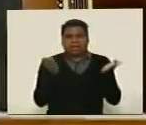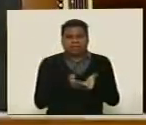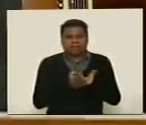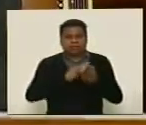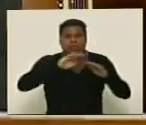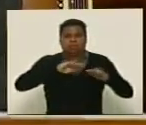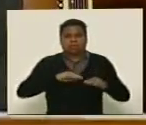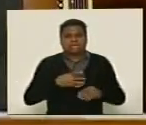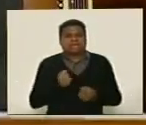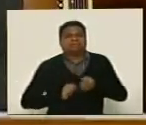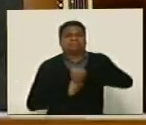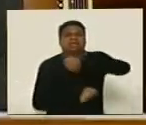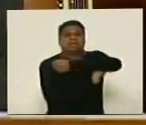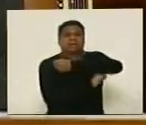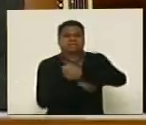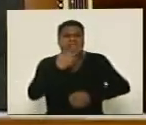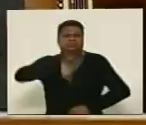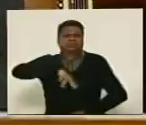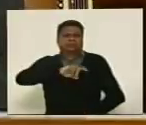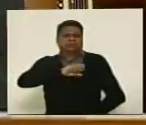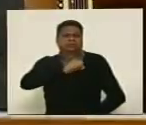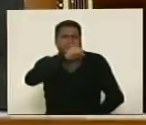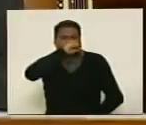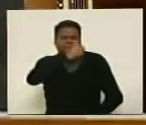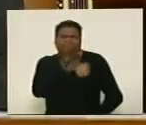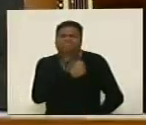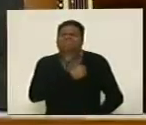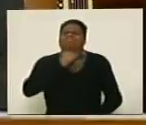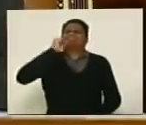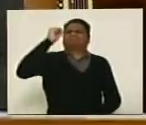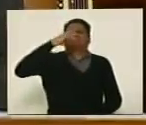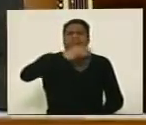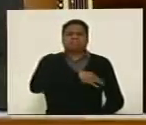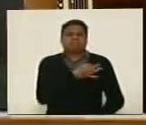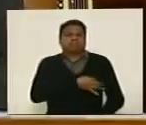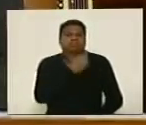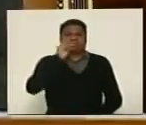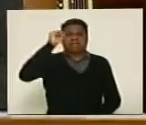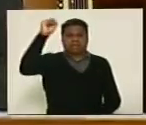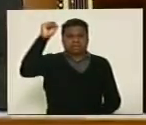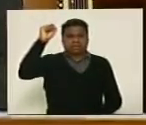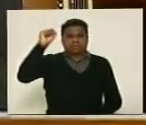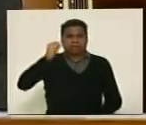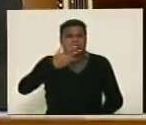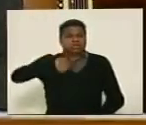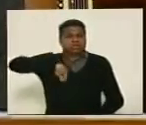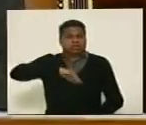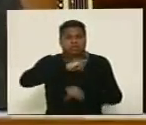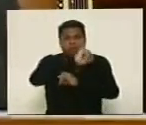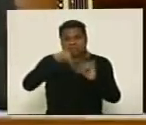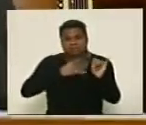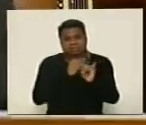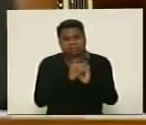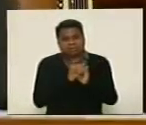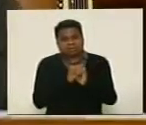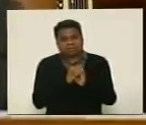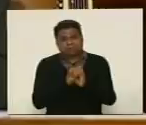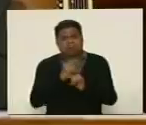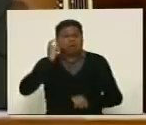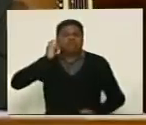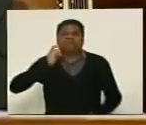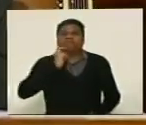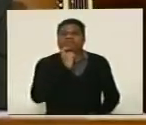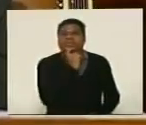la base de nuestro patriotismo, de nuestro socialismo y de nuestro internacionalismo. Fidel Castro